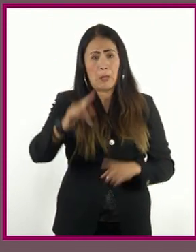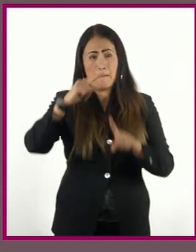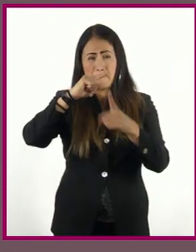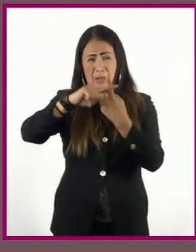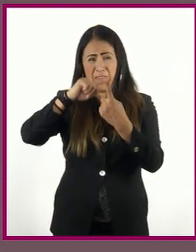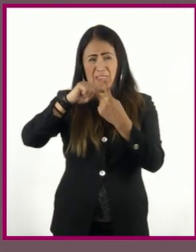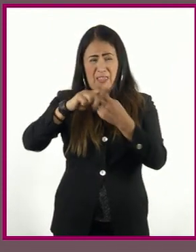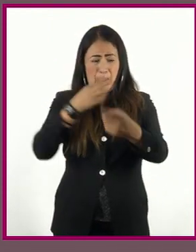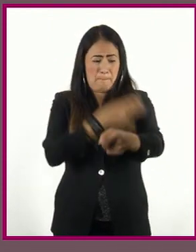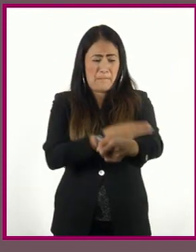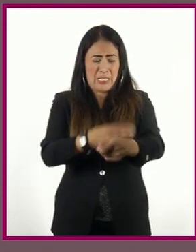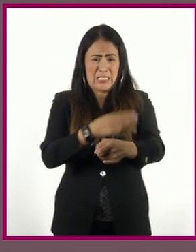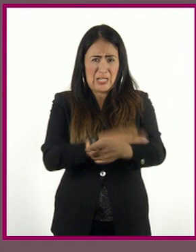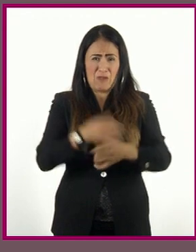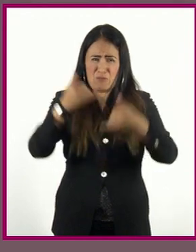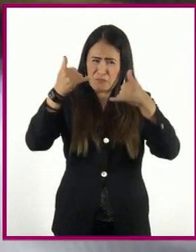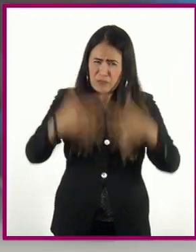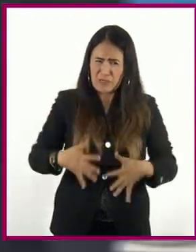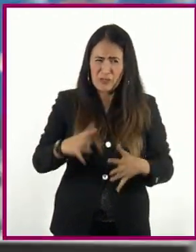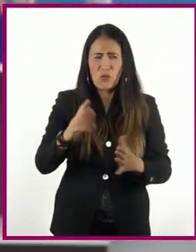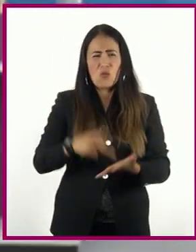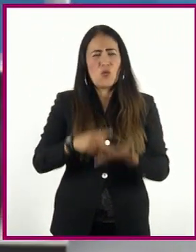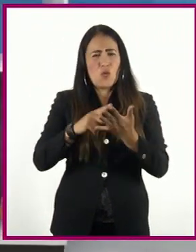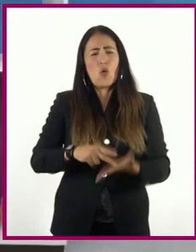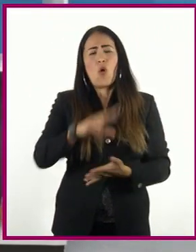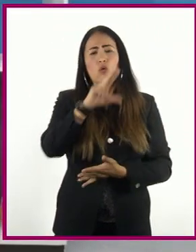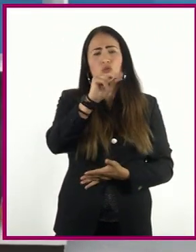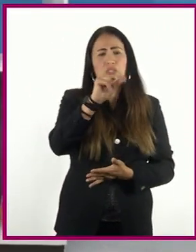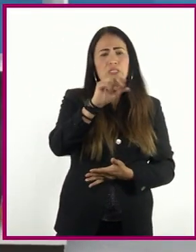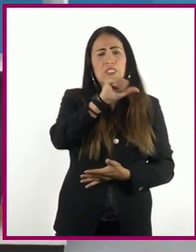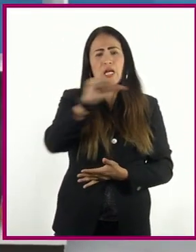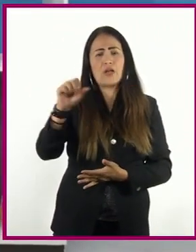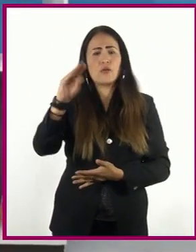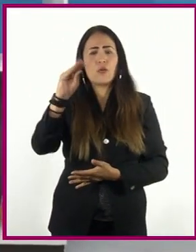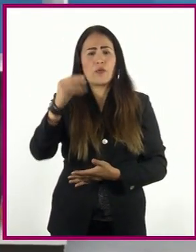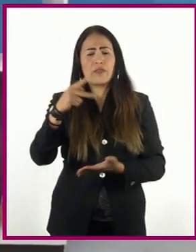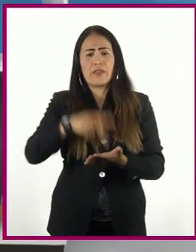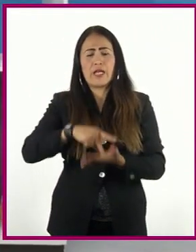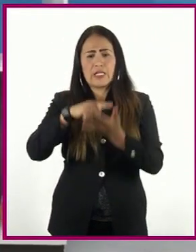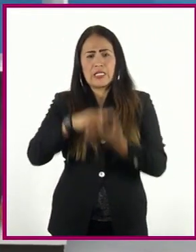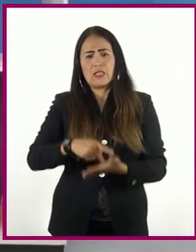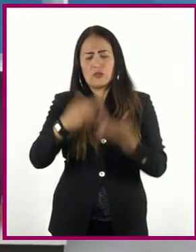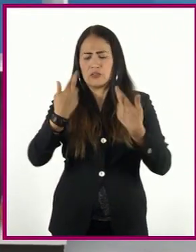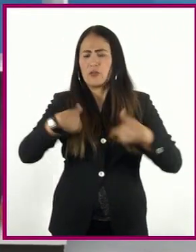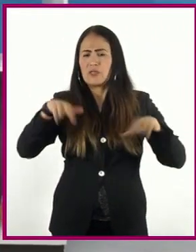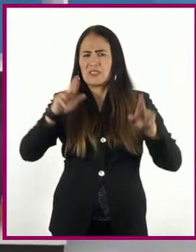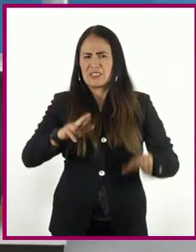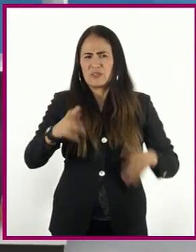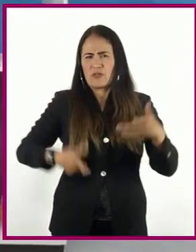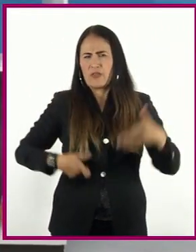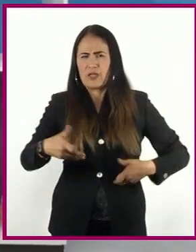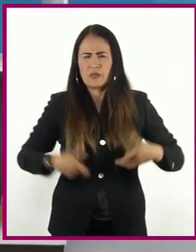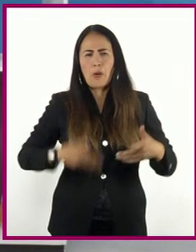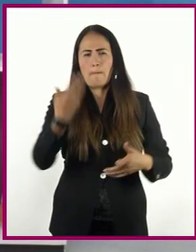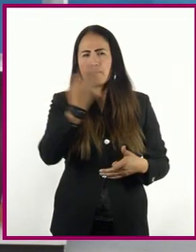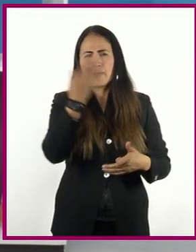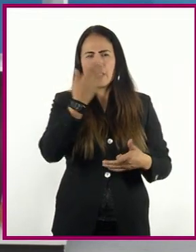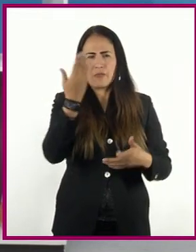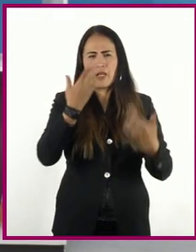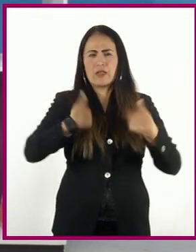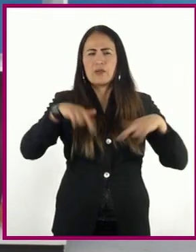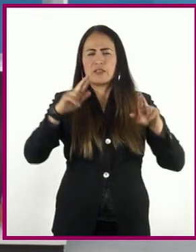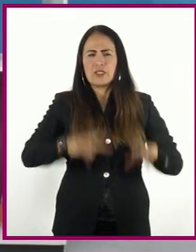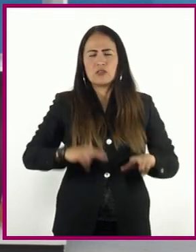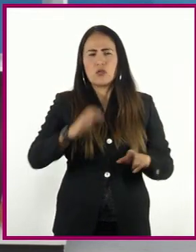los 80 y los 90 kilos. Durante la representación se abordan diferentes pasajes bíblicos, como la Última